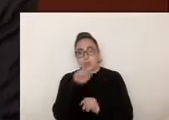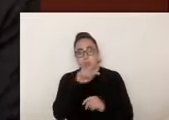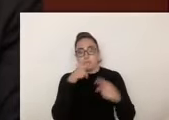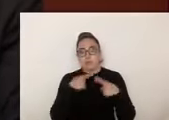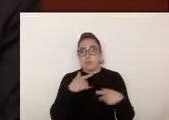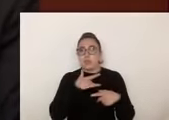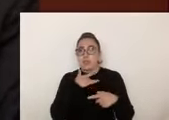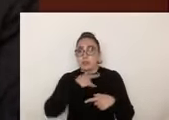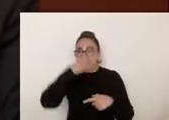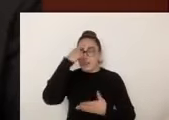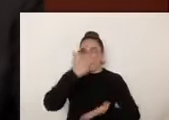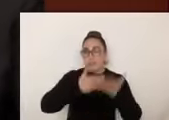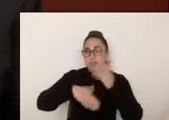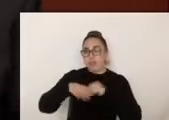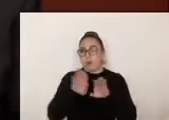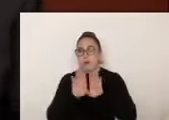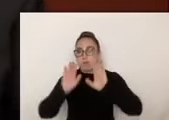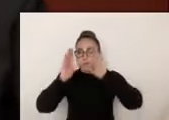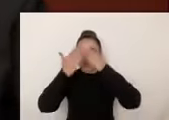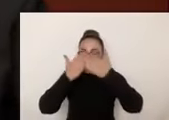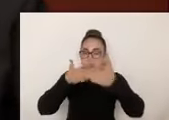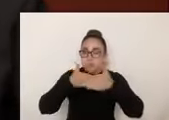y eso hay que tenerlo en cuenta.